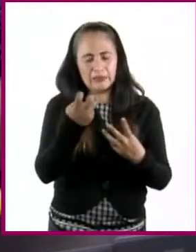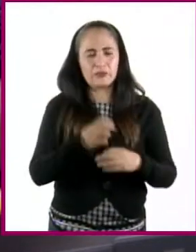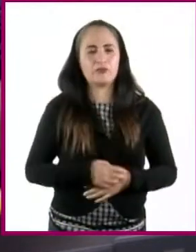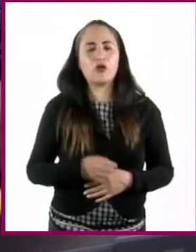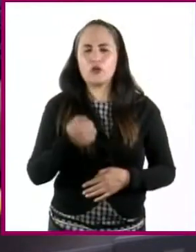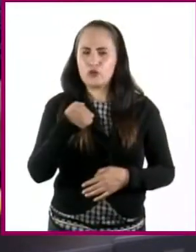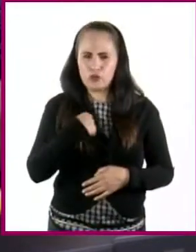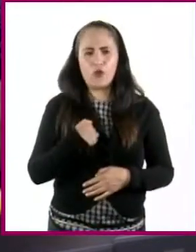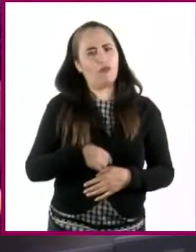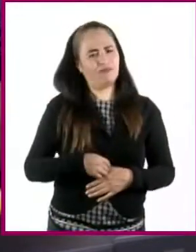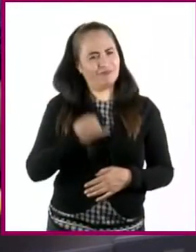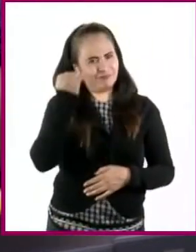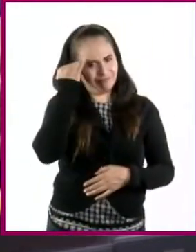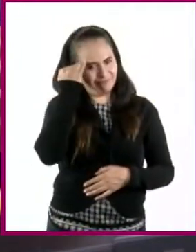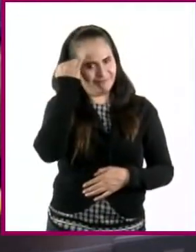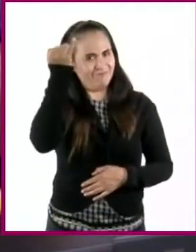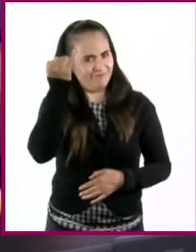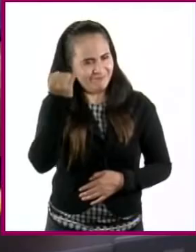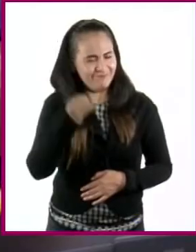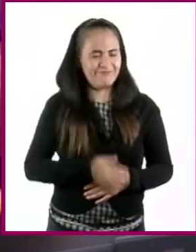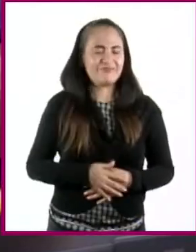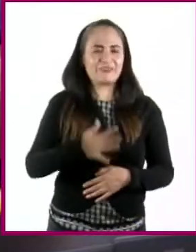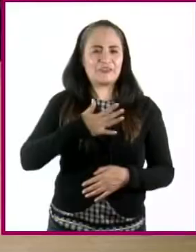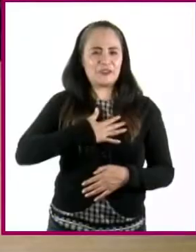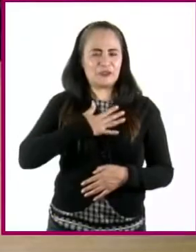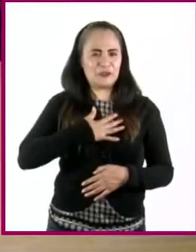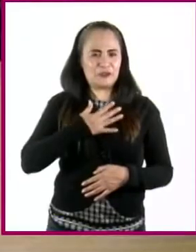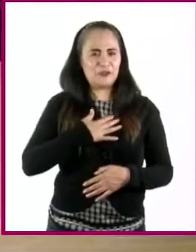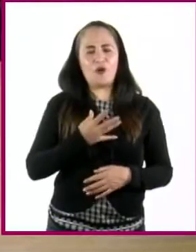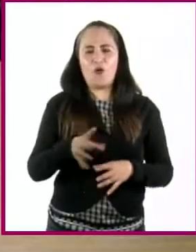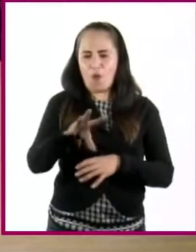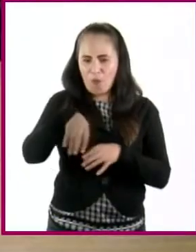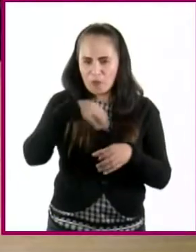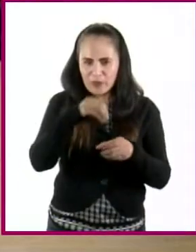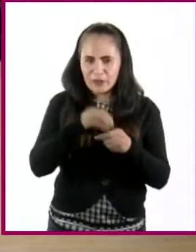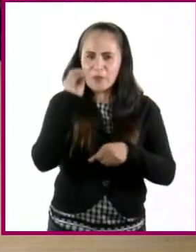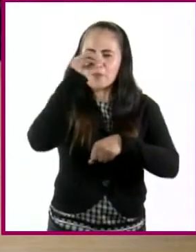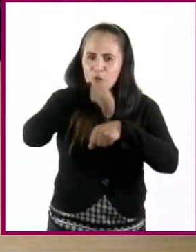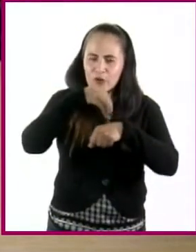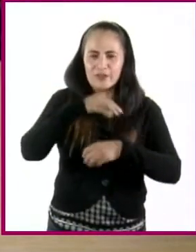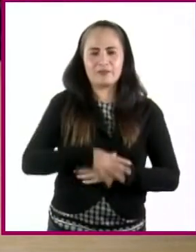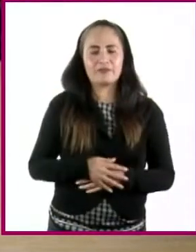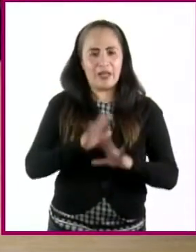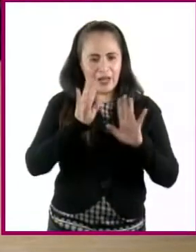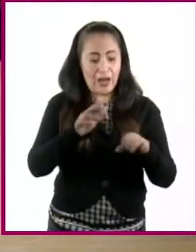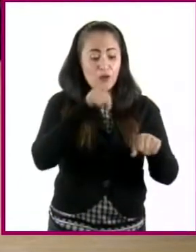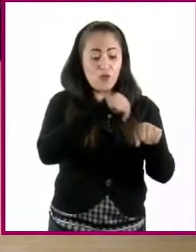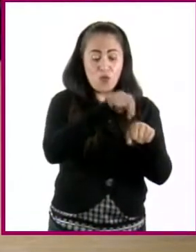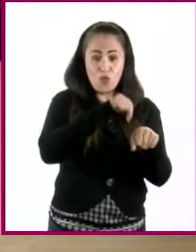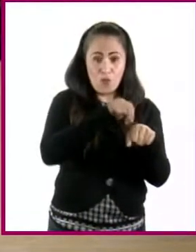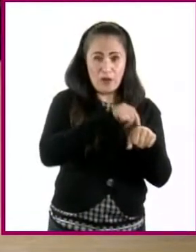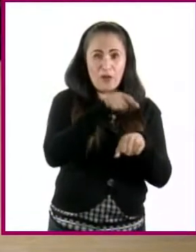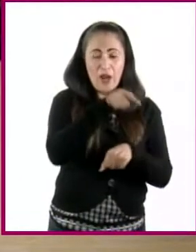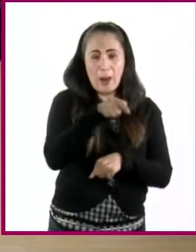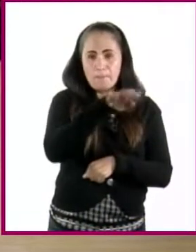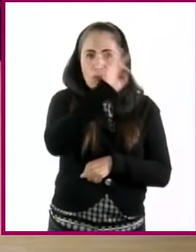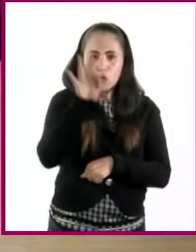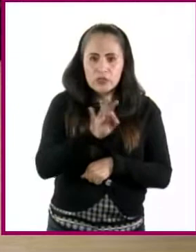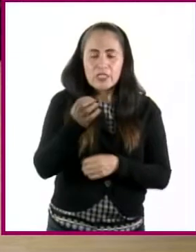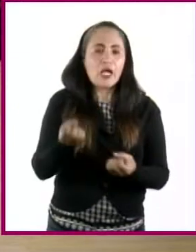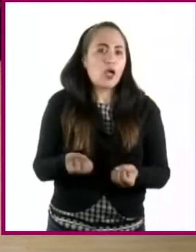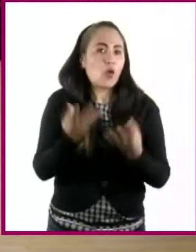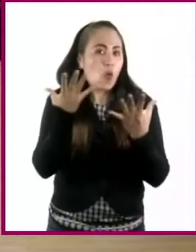porcentaje total. Ah, ¿sí? Pues, ¿cuál es ese truco? Imagínate que tienes un número al que quieres sacarle su porcentaje y